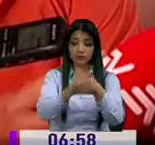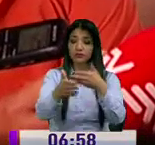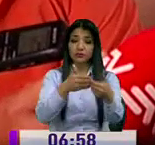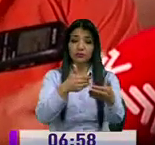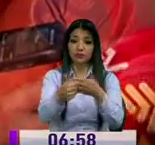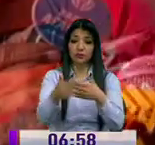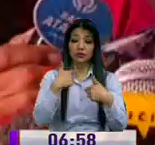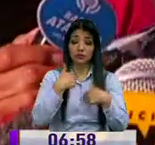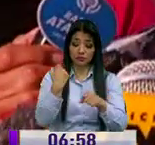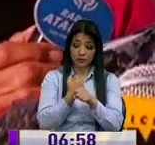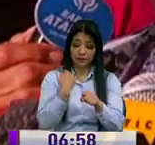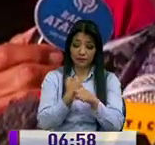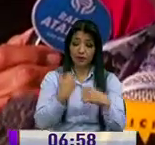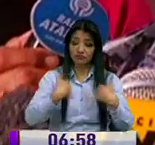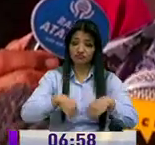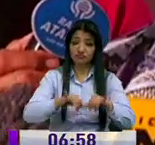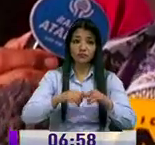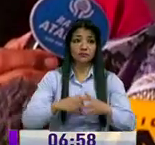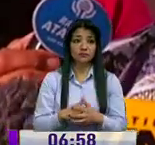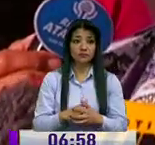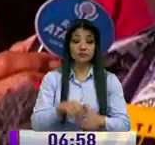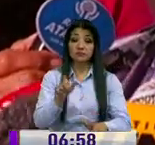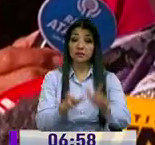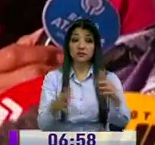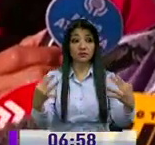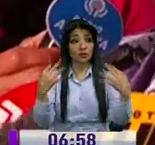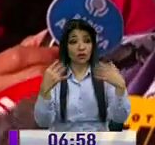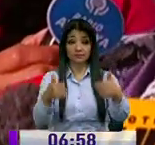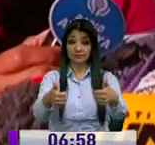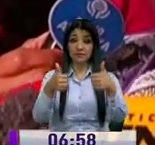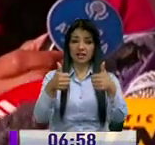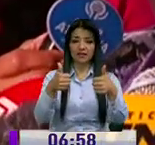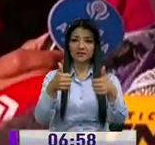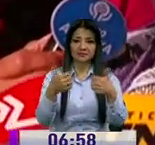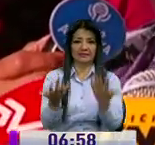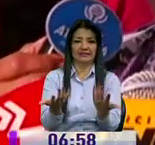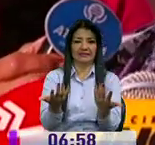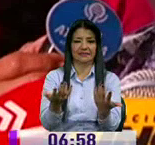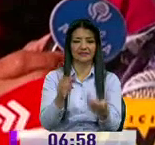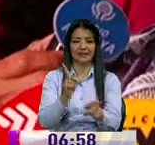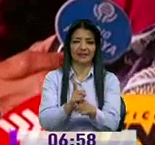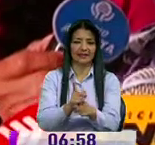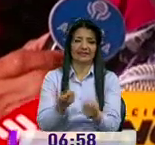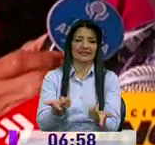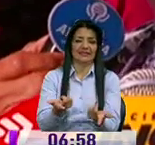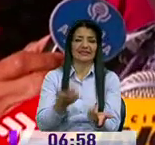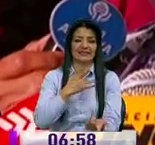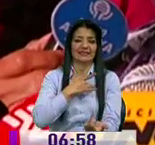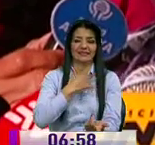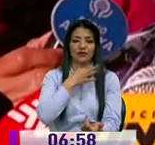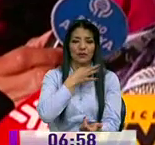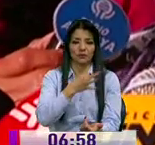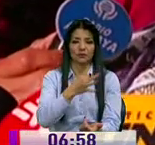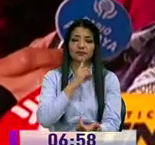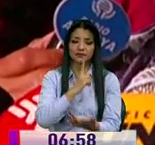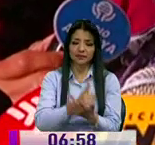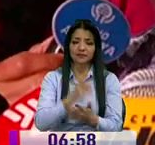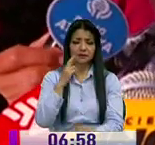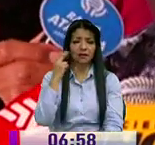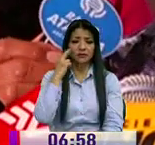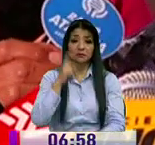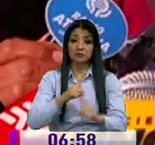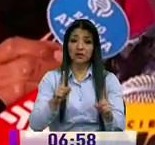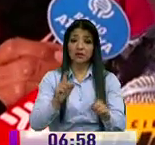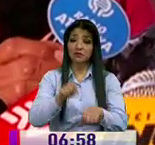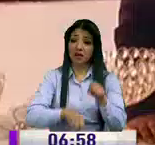estamos laborando. Yo sé que muchas personas no lo ven bien y no lo van a ver bien, pero nosotros no le hacemos